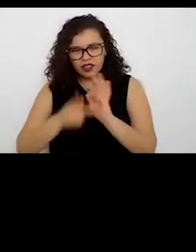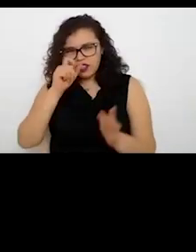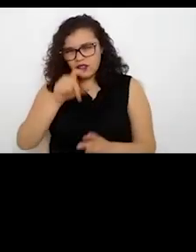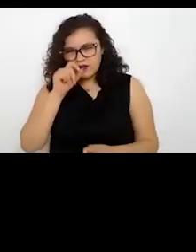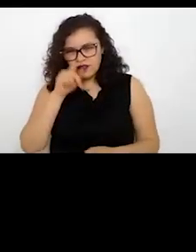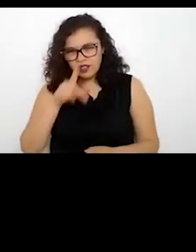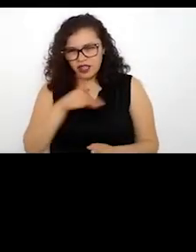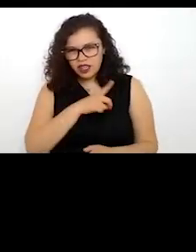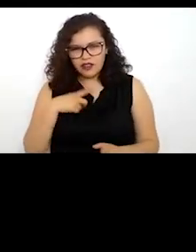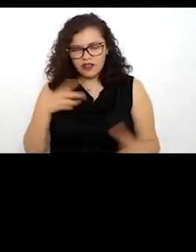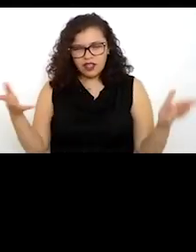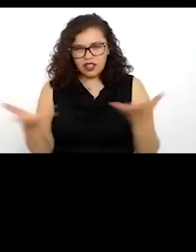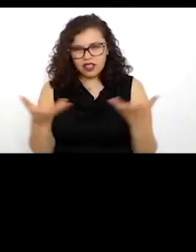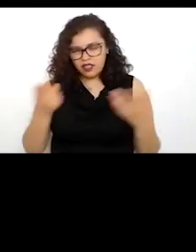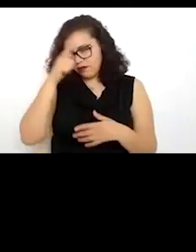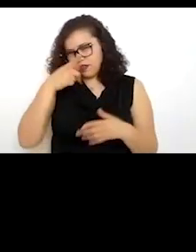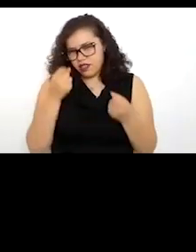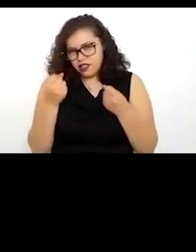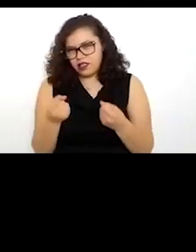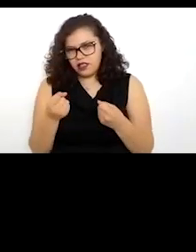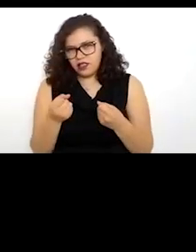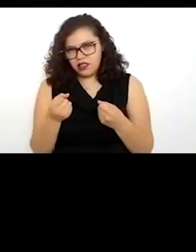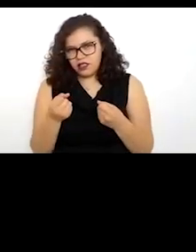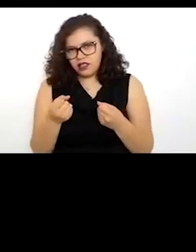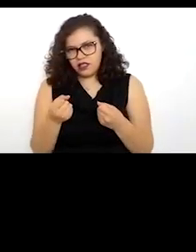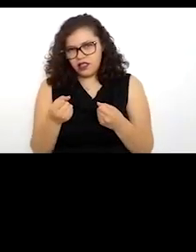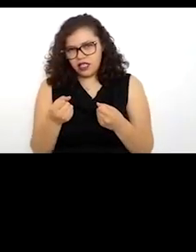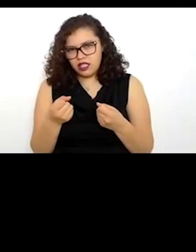hacer con motivo de seguridad social, como puede ser el Infonavit,